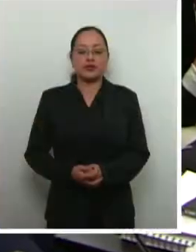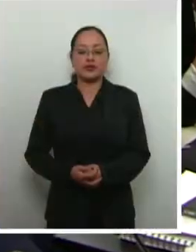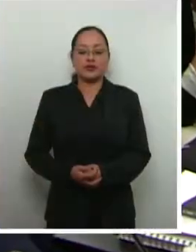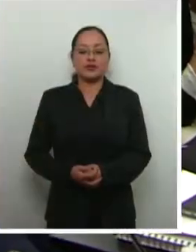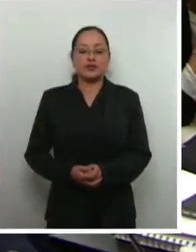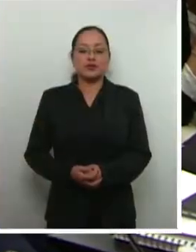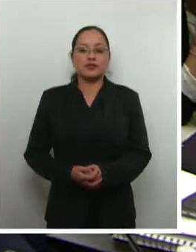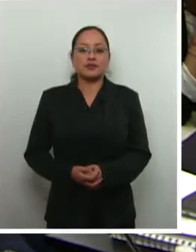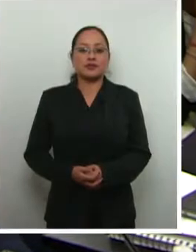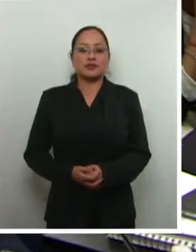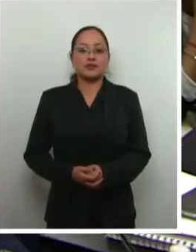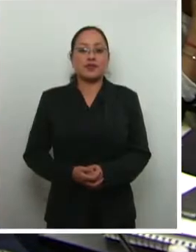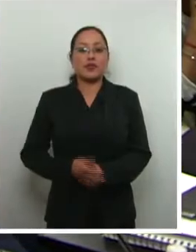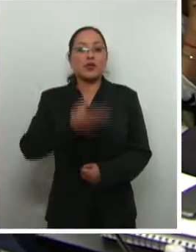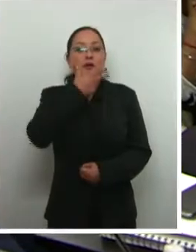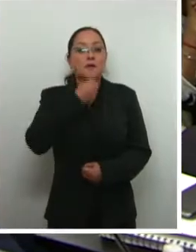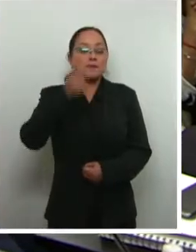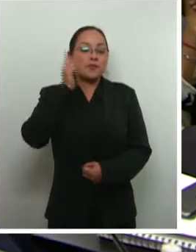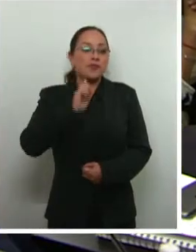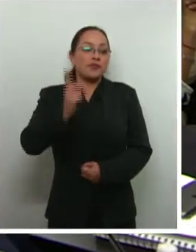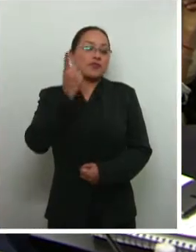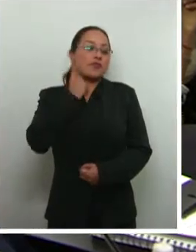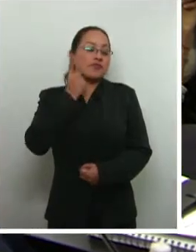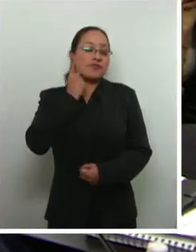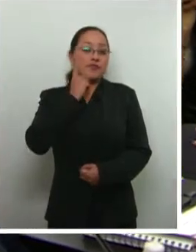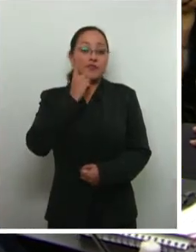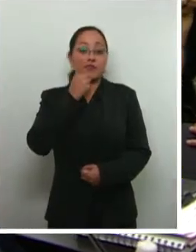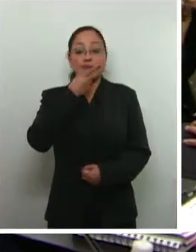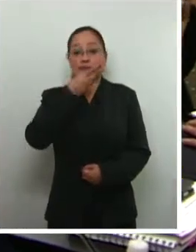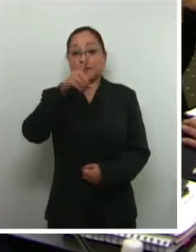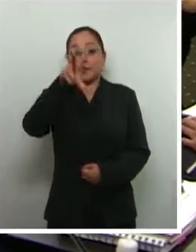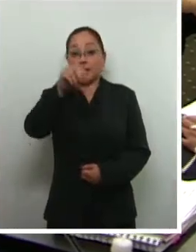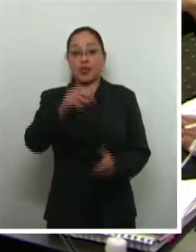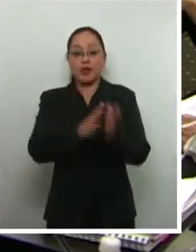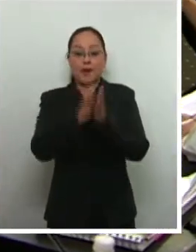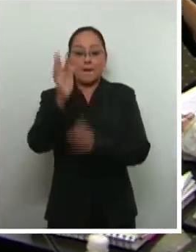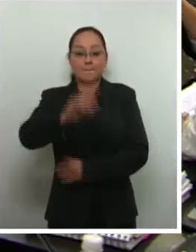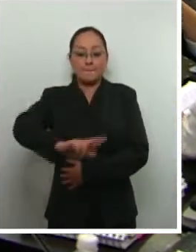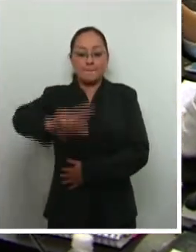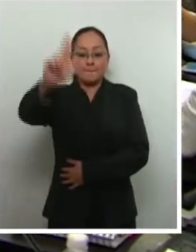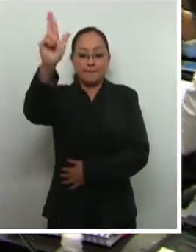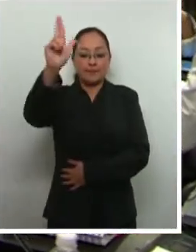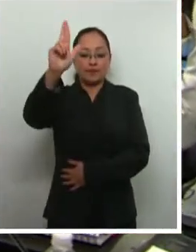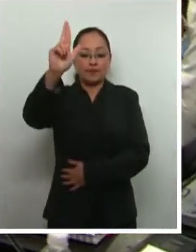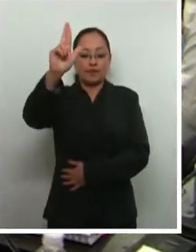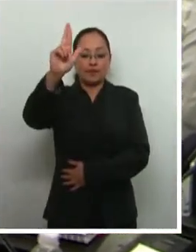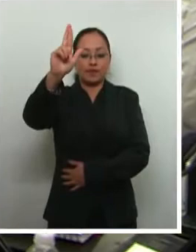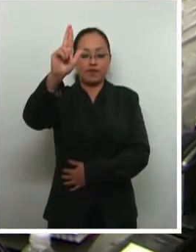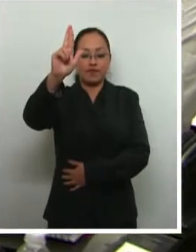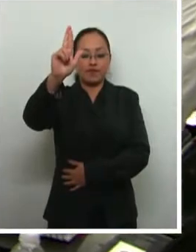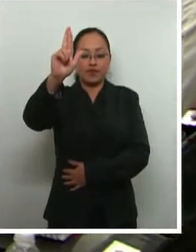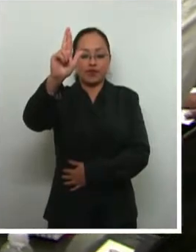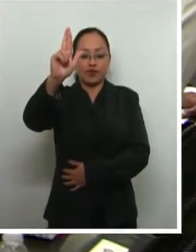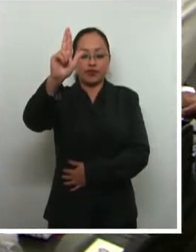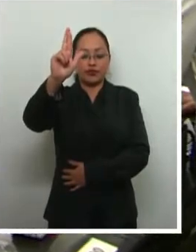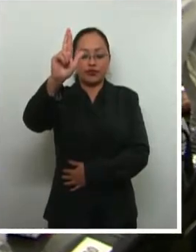Gracias. Las y los constituyentes que estén por la negativa, sírvanse manifestarlo.